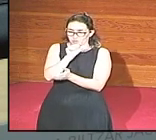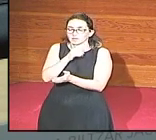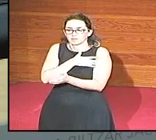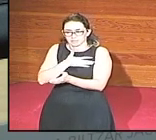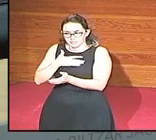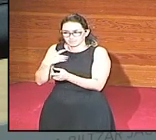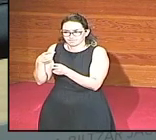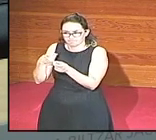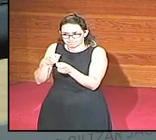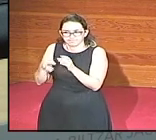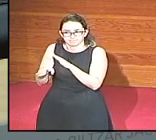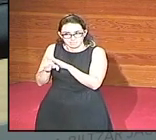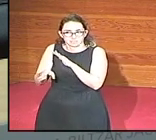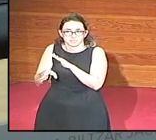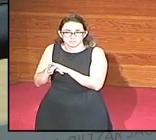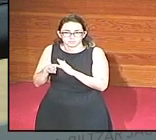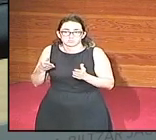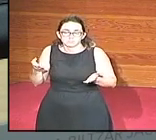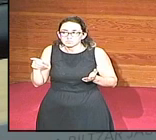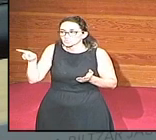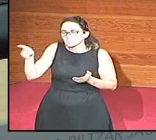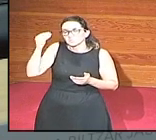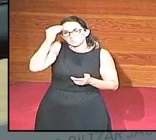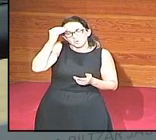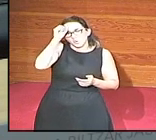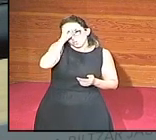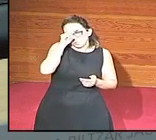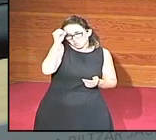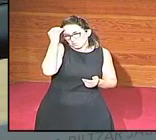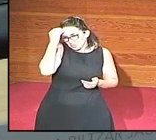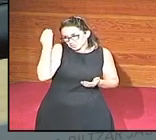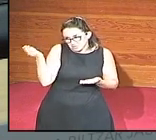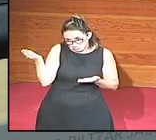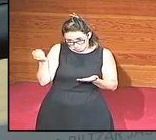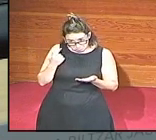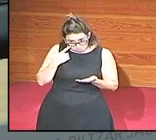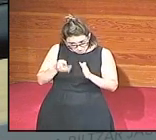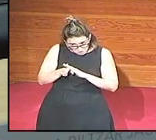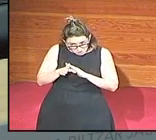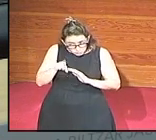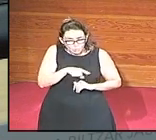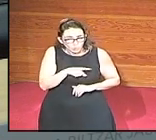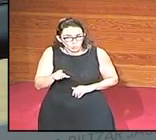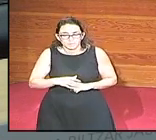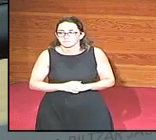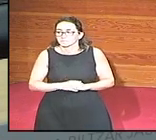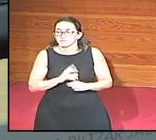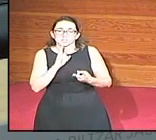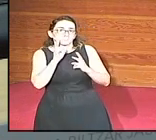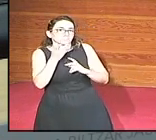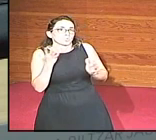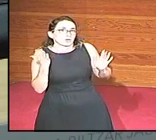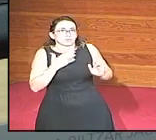así. ¿Qué impresión te da a ti? ¿Qué va a ocurrir? Bueno, yo no creo